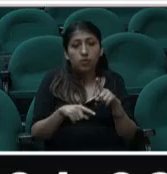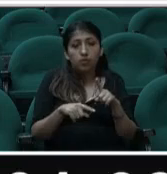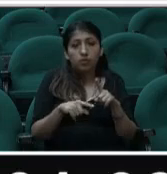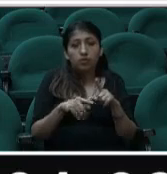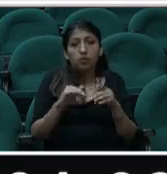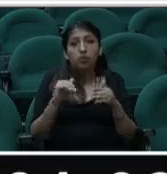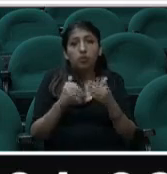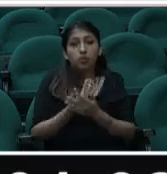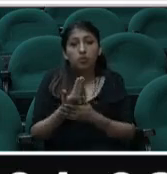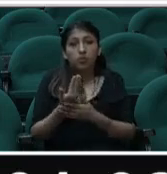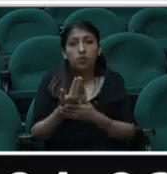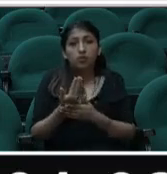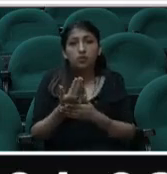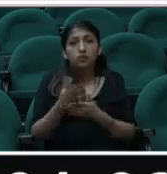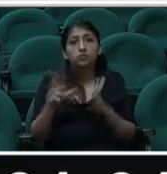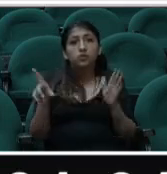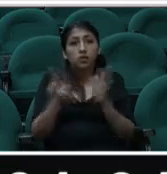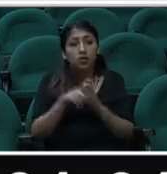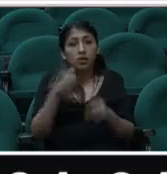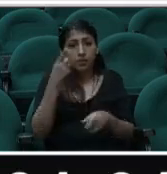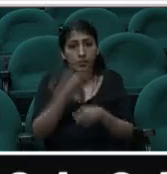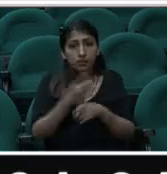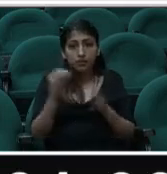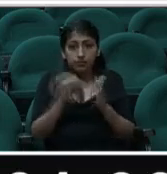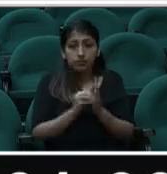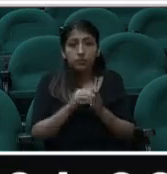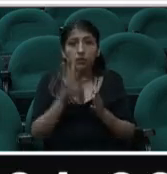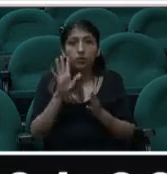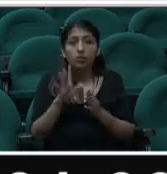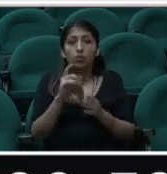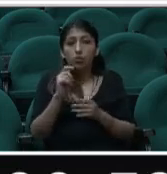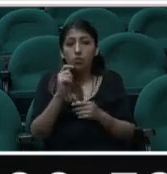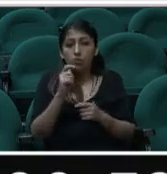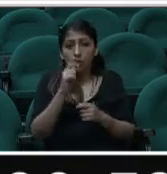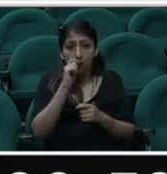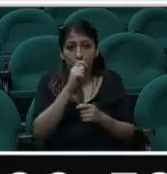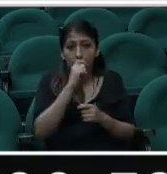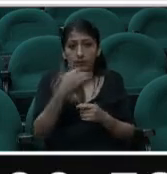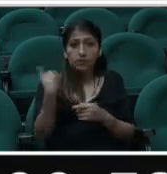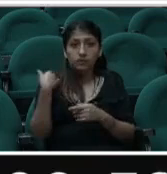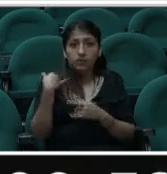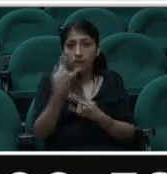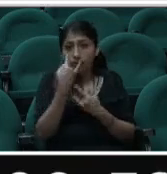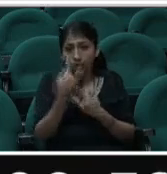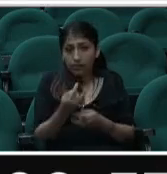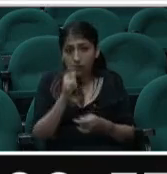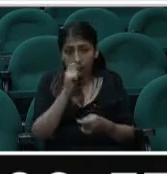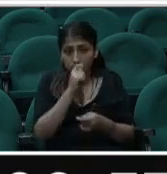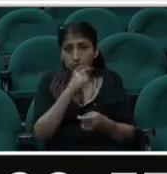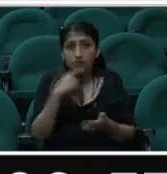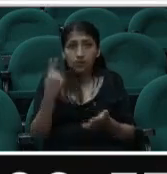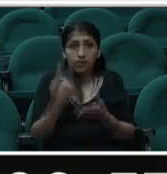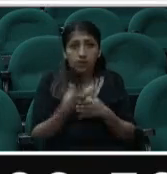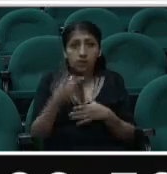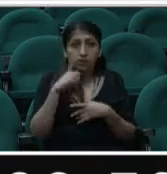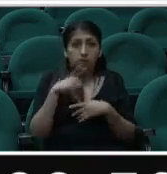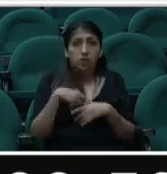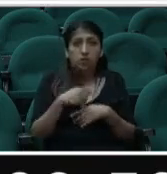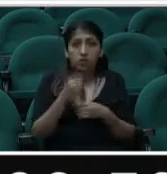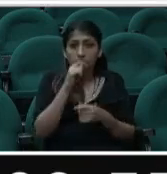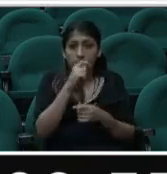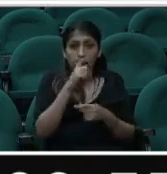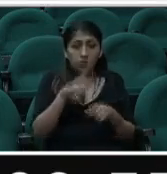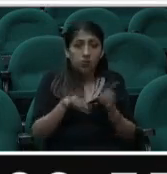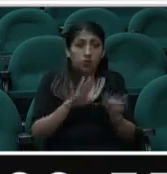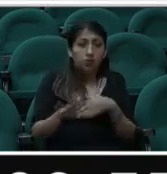nuevamente se penalice o un digamos un consumidor que tiene un problema de adicción que es un problema real de salud pública es un